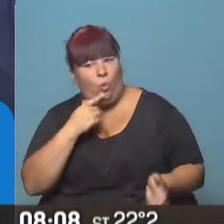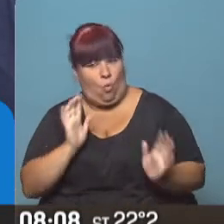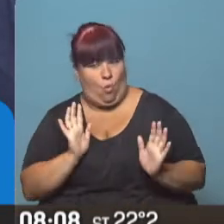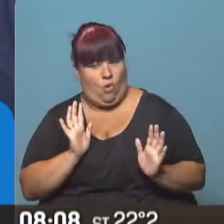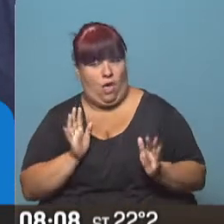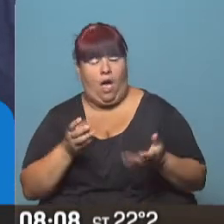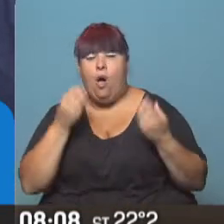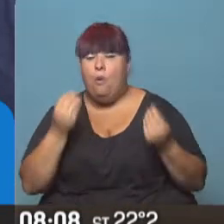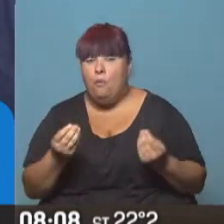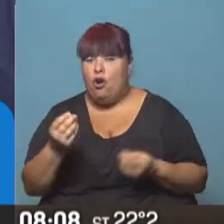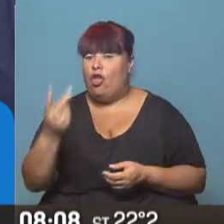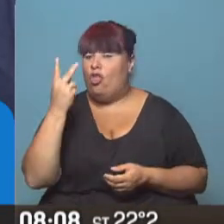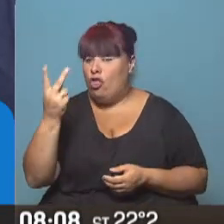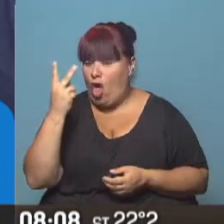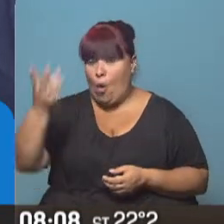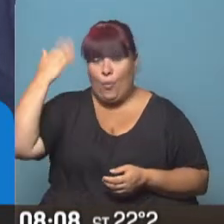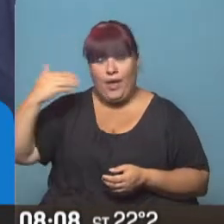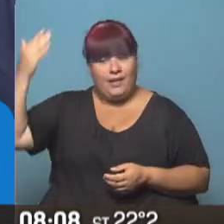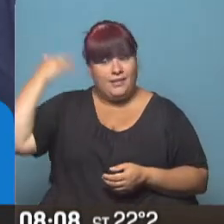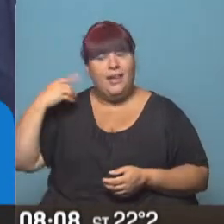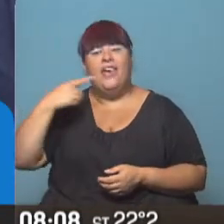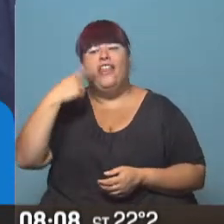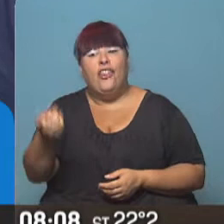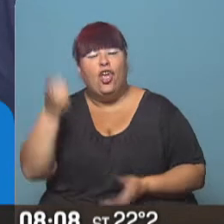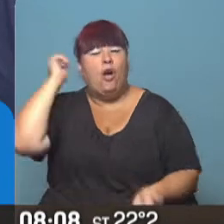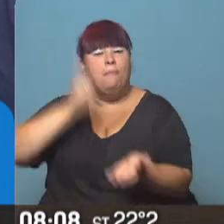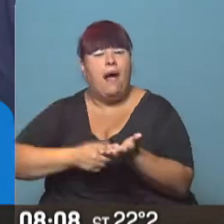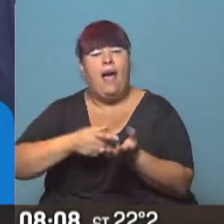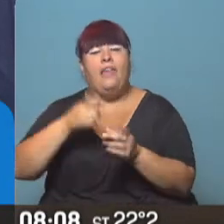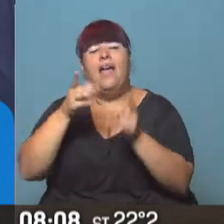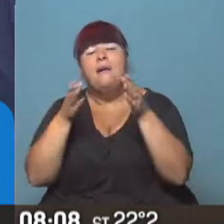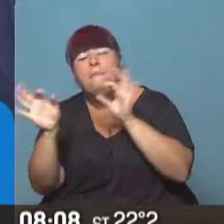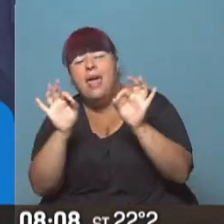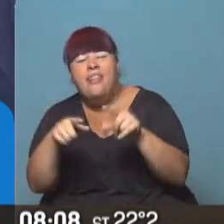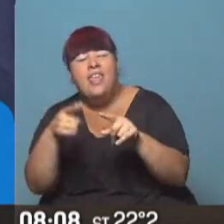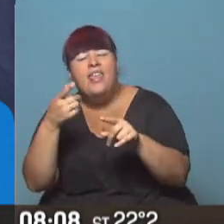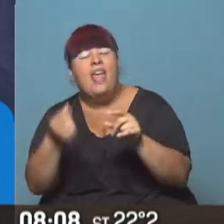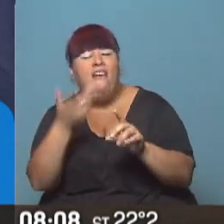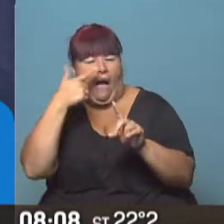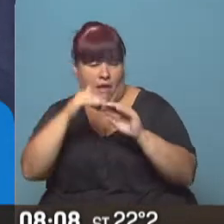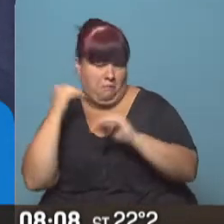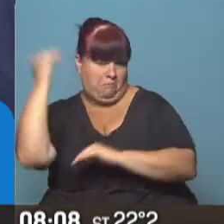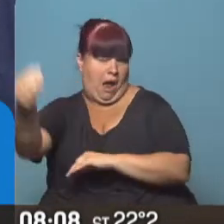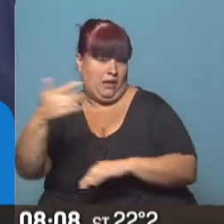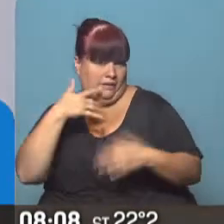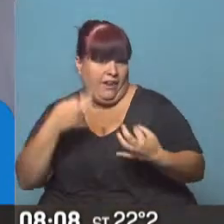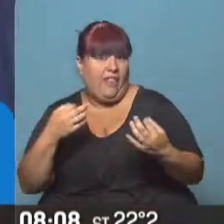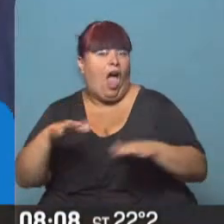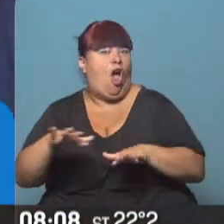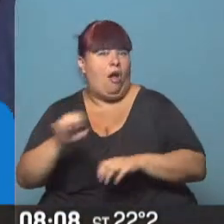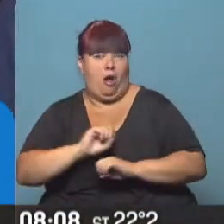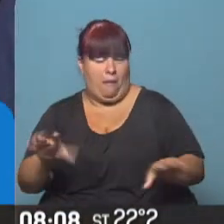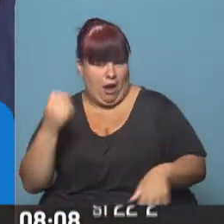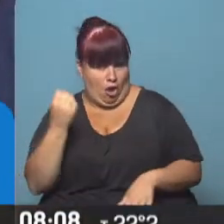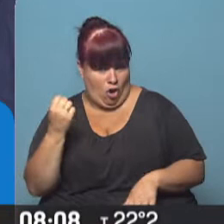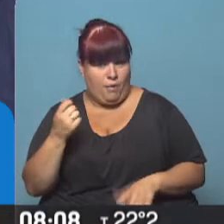habida cuenta de que las dos ocasiones anteriores que marcaron términos de referencia terminaron siendo desbordados por la realidad económica. El